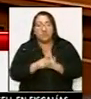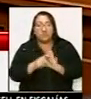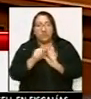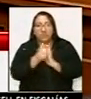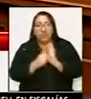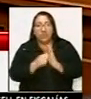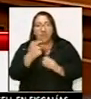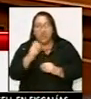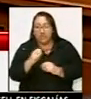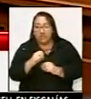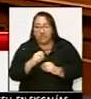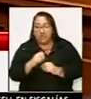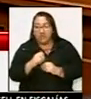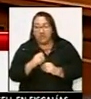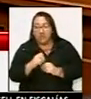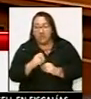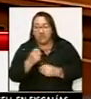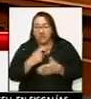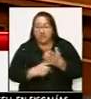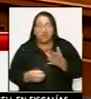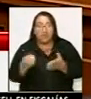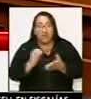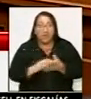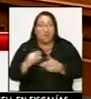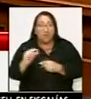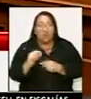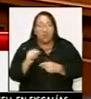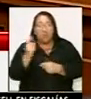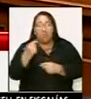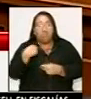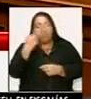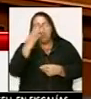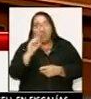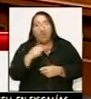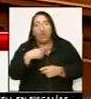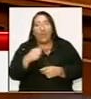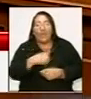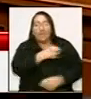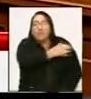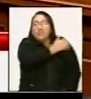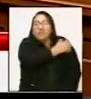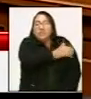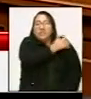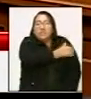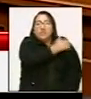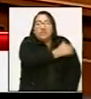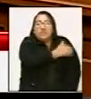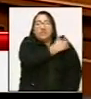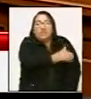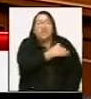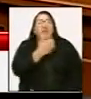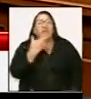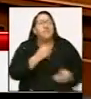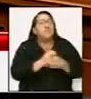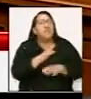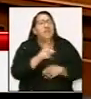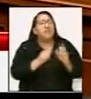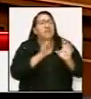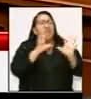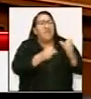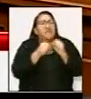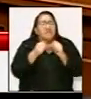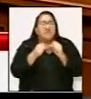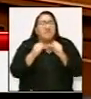artículo 30, y al que se recurre poco porque los jueces no tienen a quién enviar a los agresores